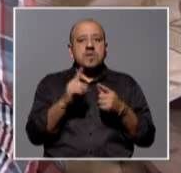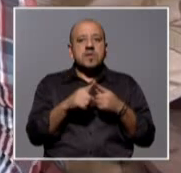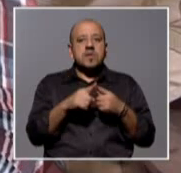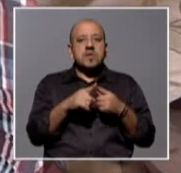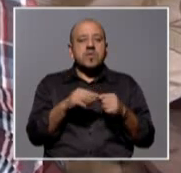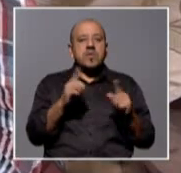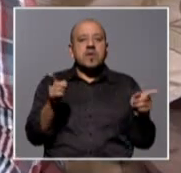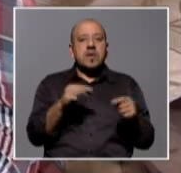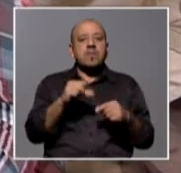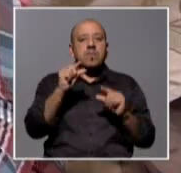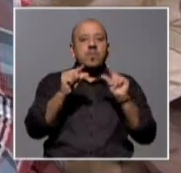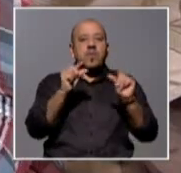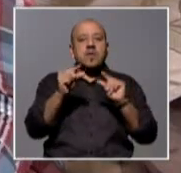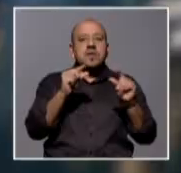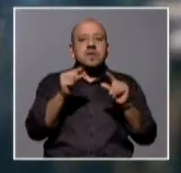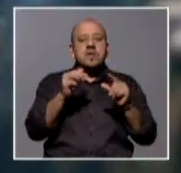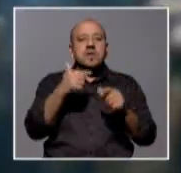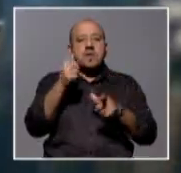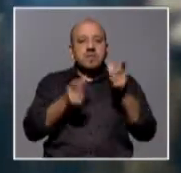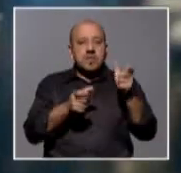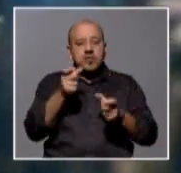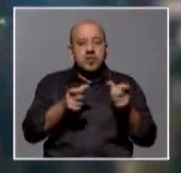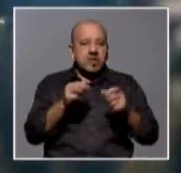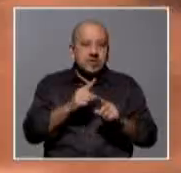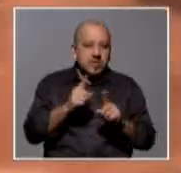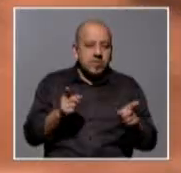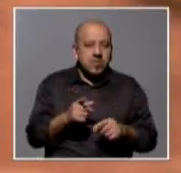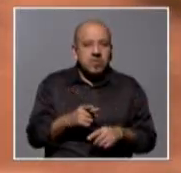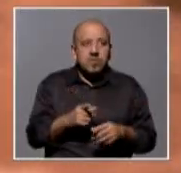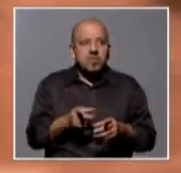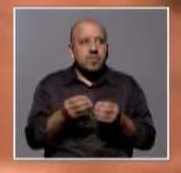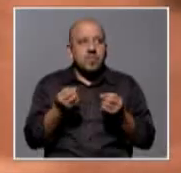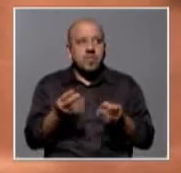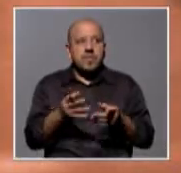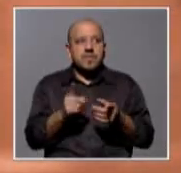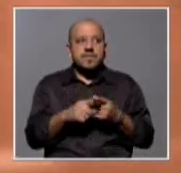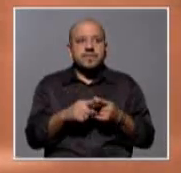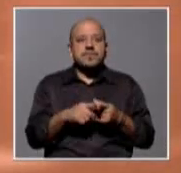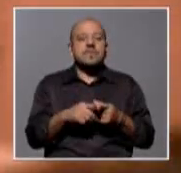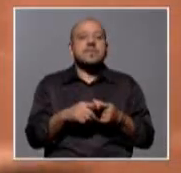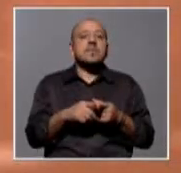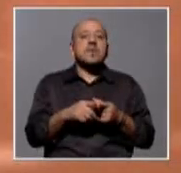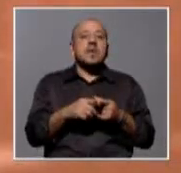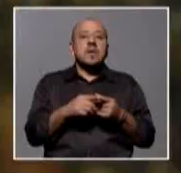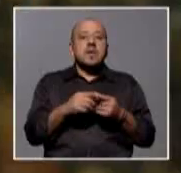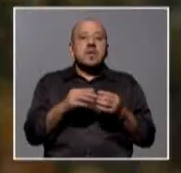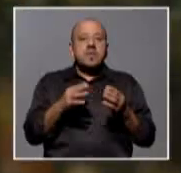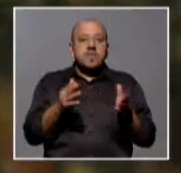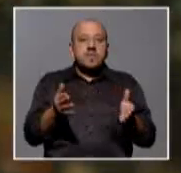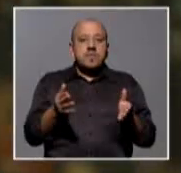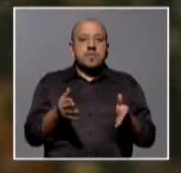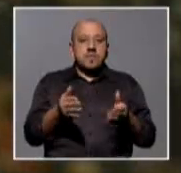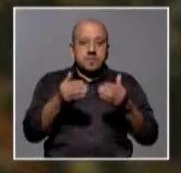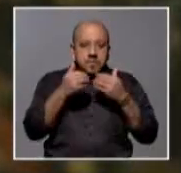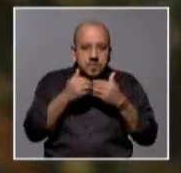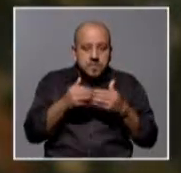pocas personas que les pasó eso, porque quizás por algo habrá sido o quizás algo hicieron, sino que se empezó